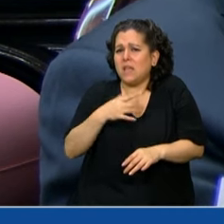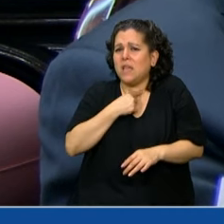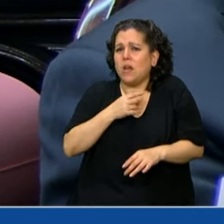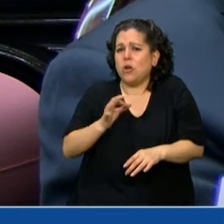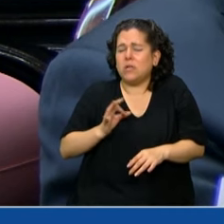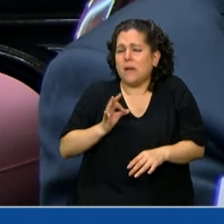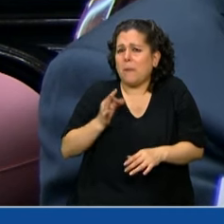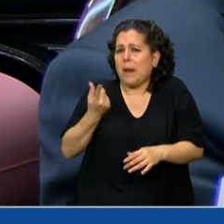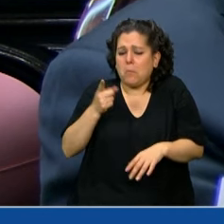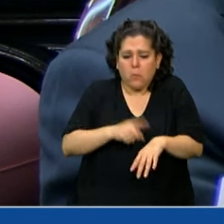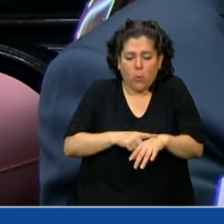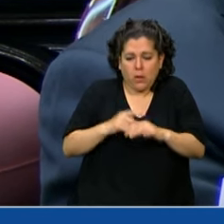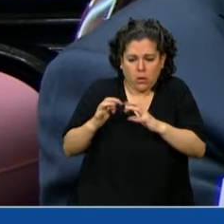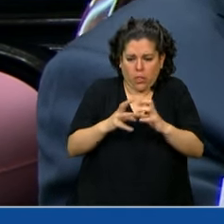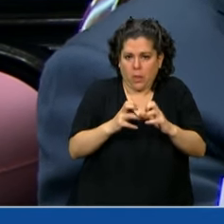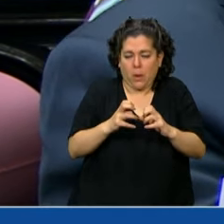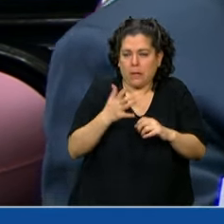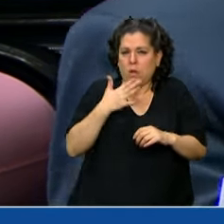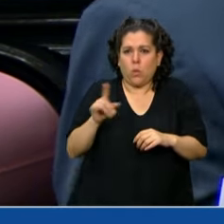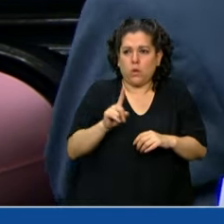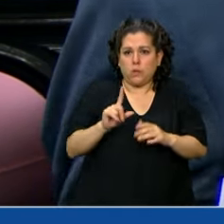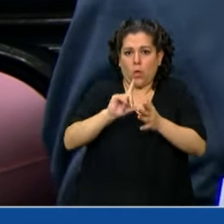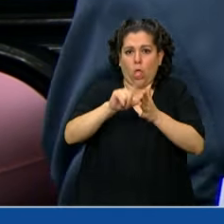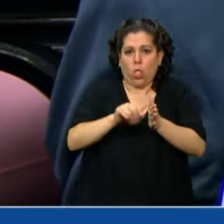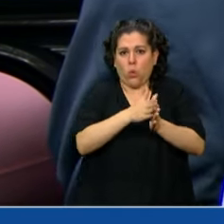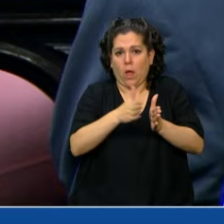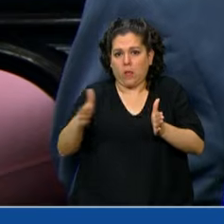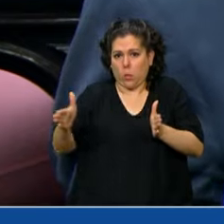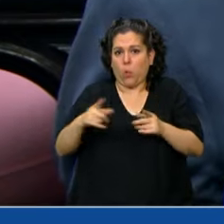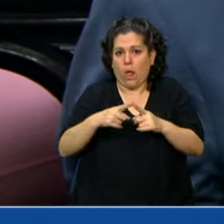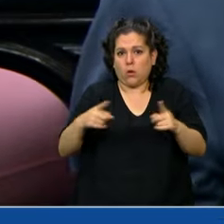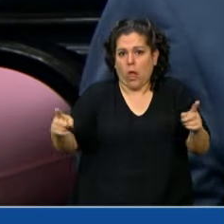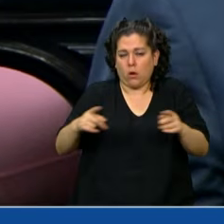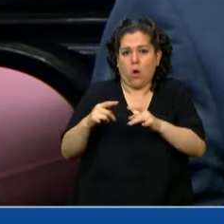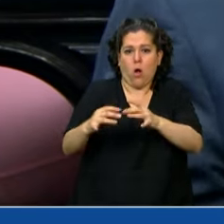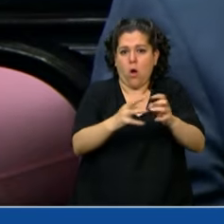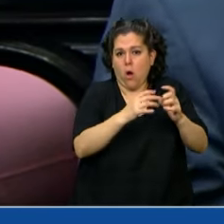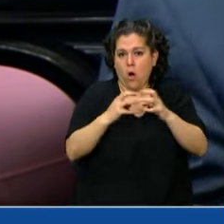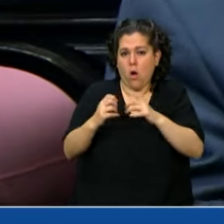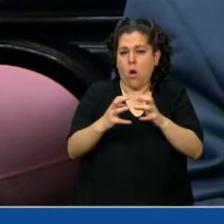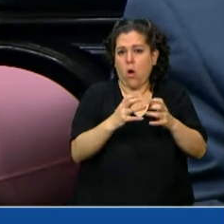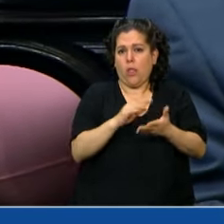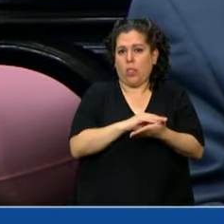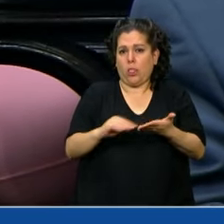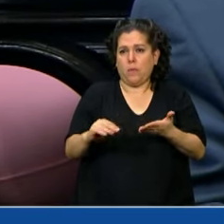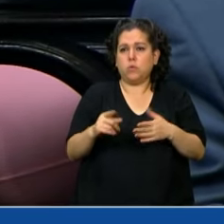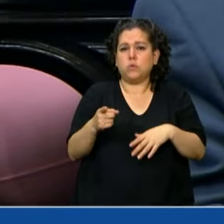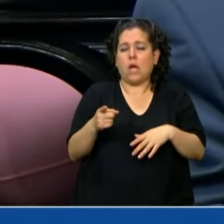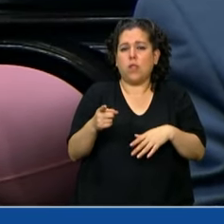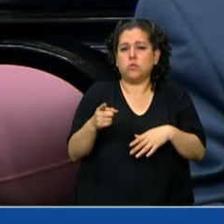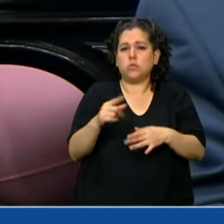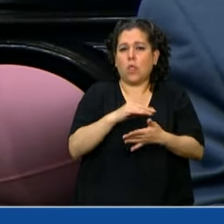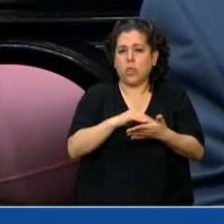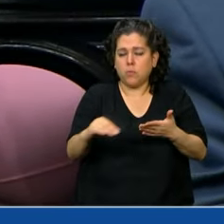sesión estamos y en qué momento del debate ya se debatió durante un rato largo los diputados que están los